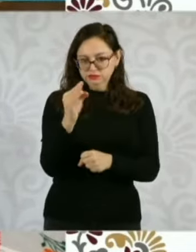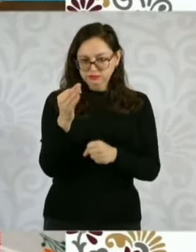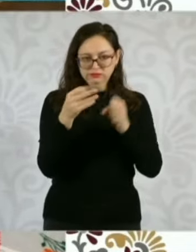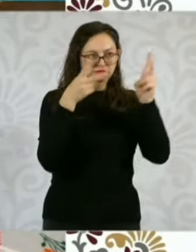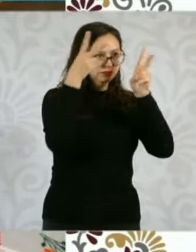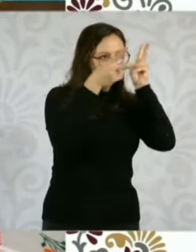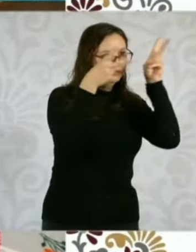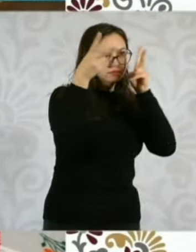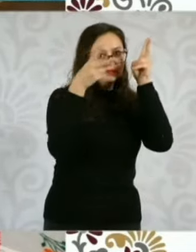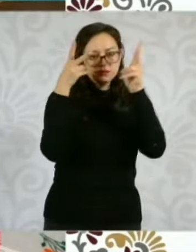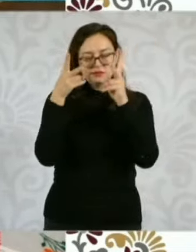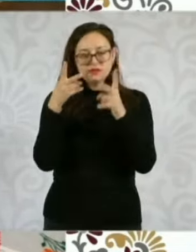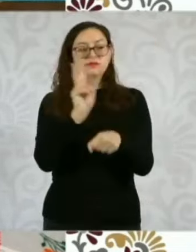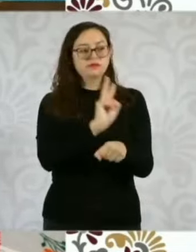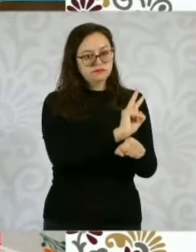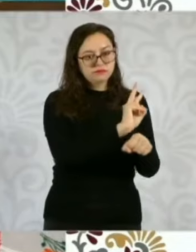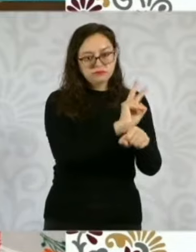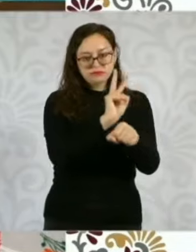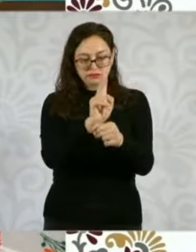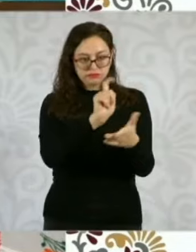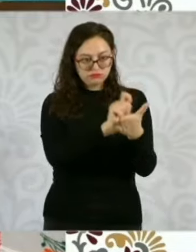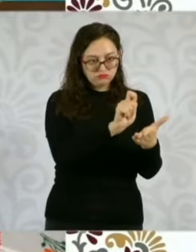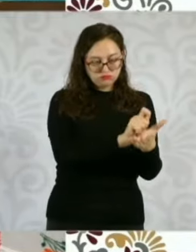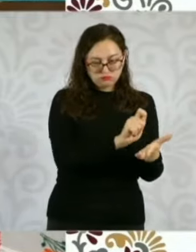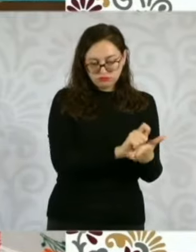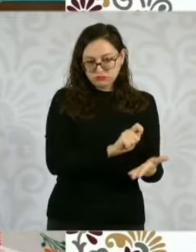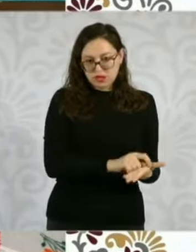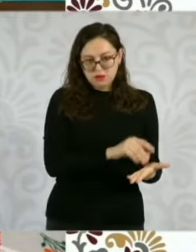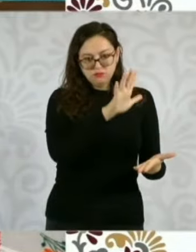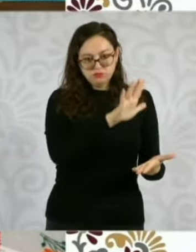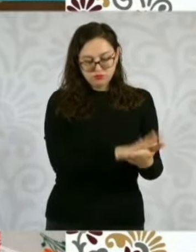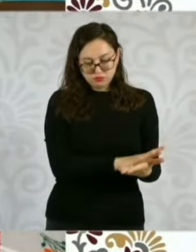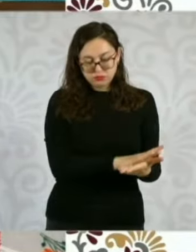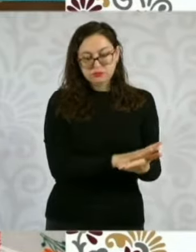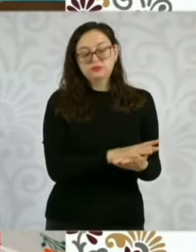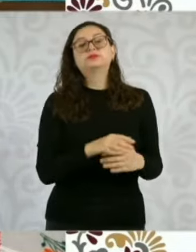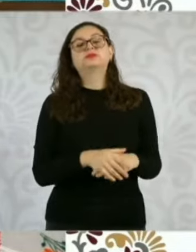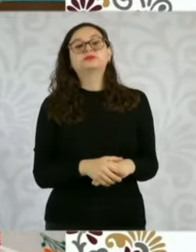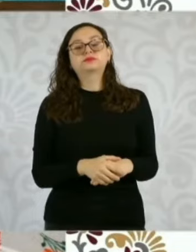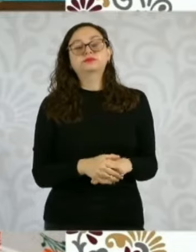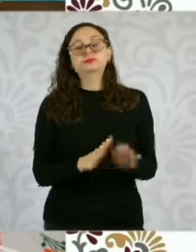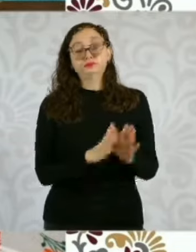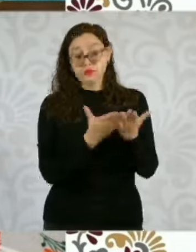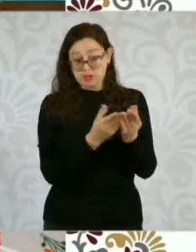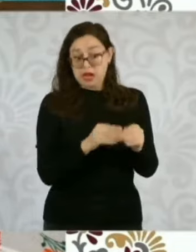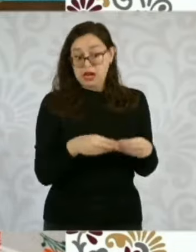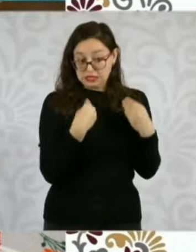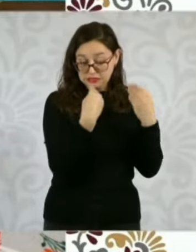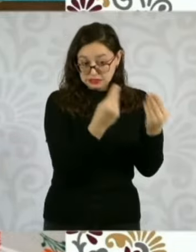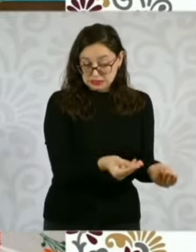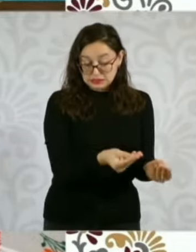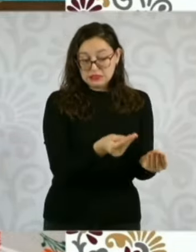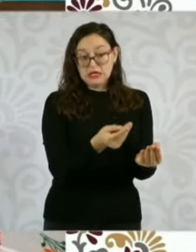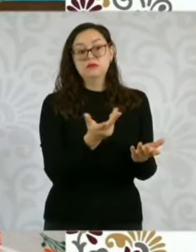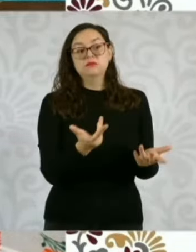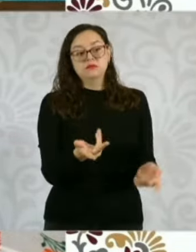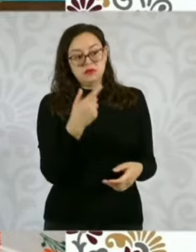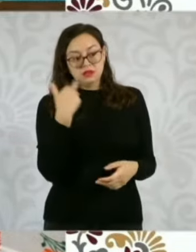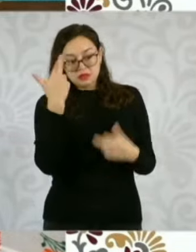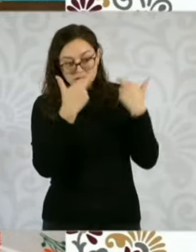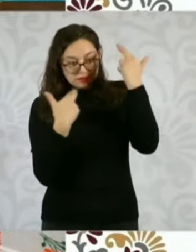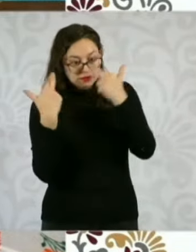llevarán este control que hemos ya descrito. Entregarán la cartilla, llevarán el control del historial clínico,